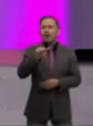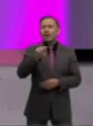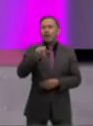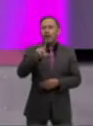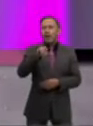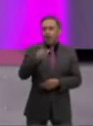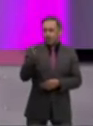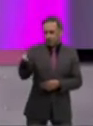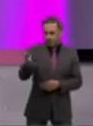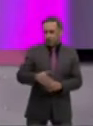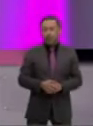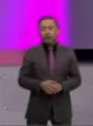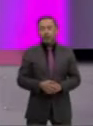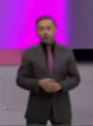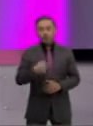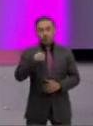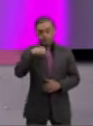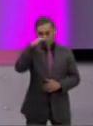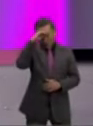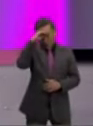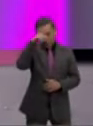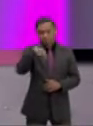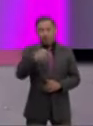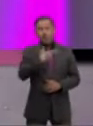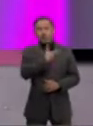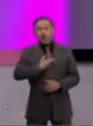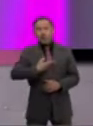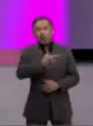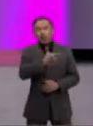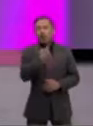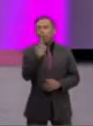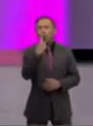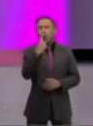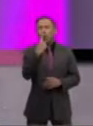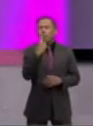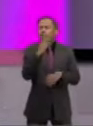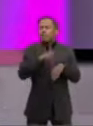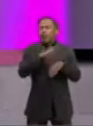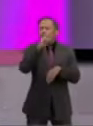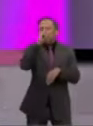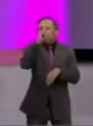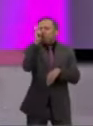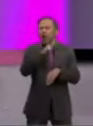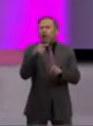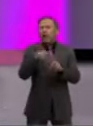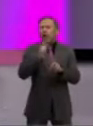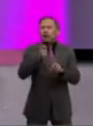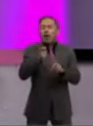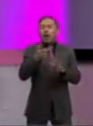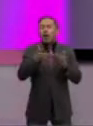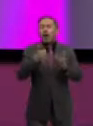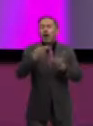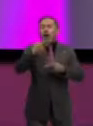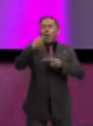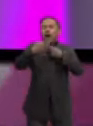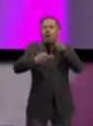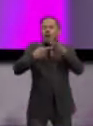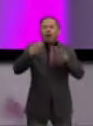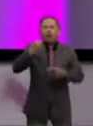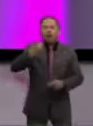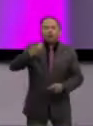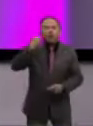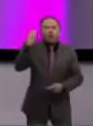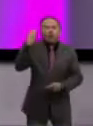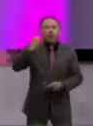los más graves daños que ha hecho el presidente es dividir a los mexicanos. Es ese discurso de odio, de sembrar odio